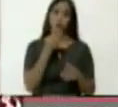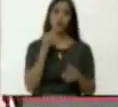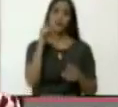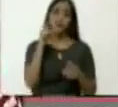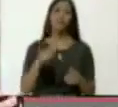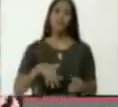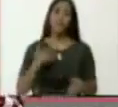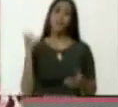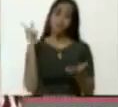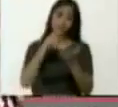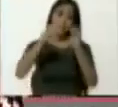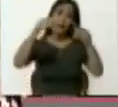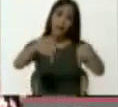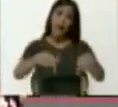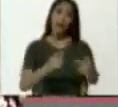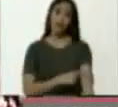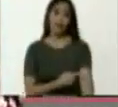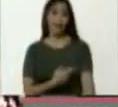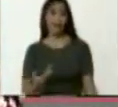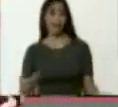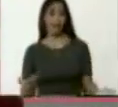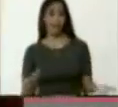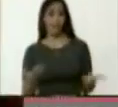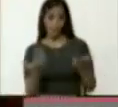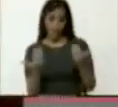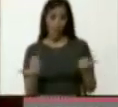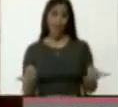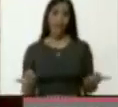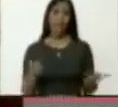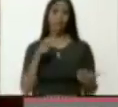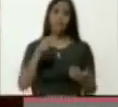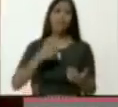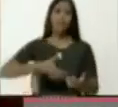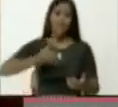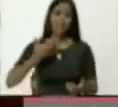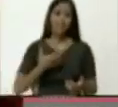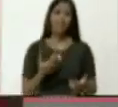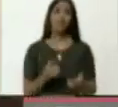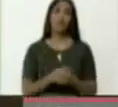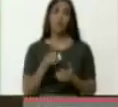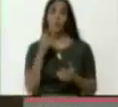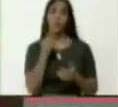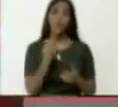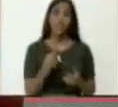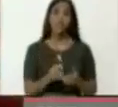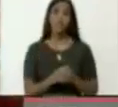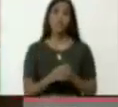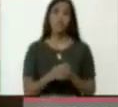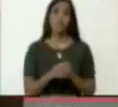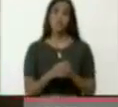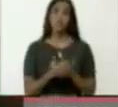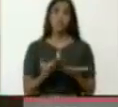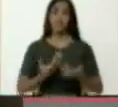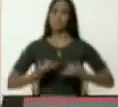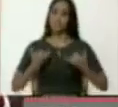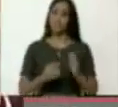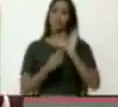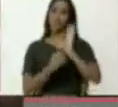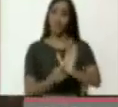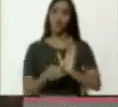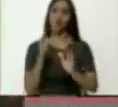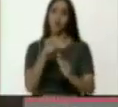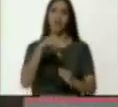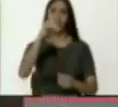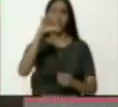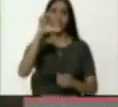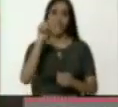tan arrecho, vente para acá, hermano. Si tú eres tan arrecho, Simonovic, como lo dice, ahorita que eres un agente ya demostrado que eres de la DEA,